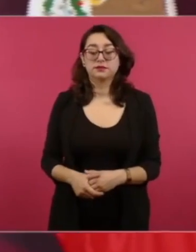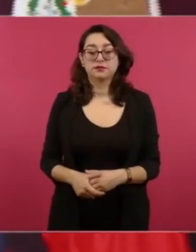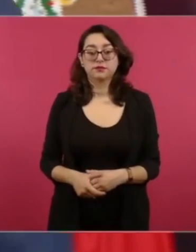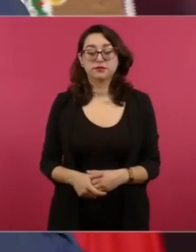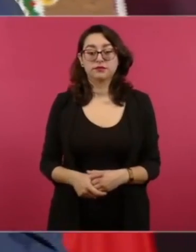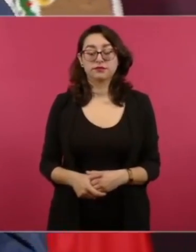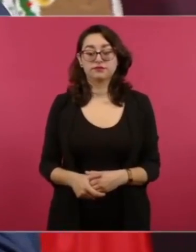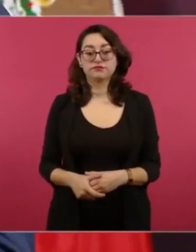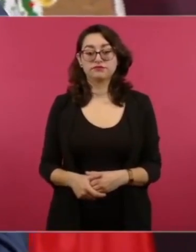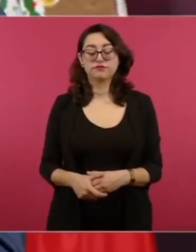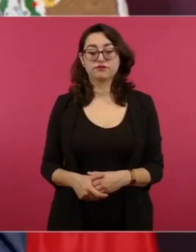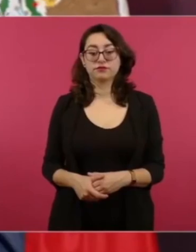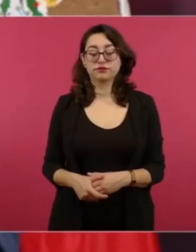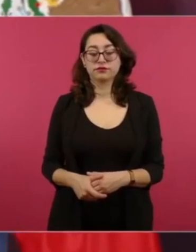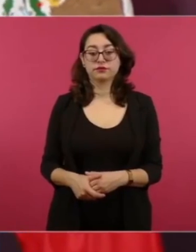Ayer,